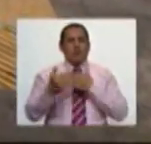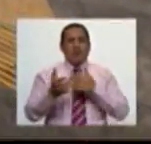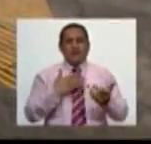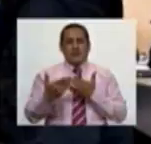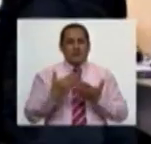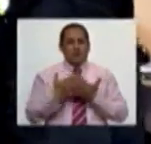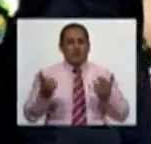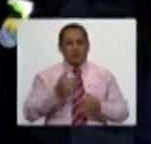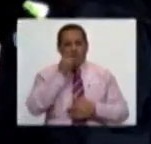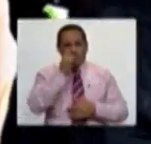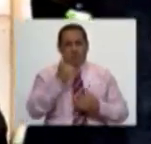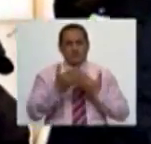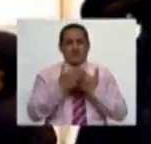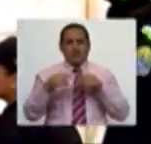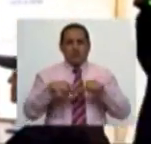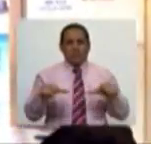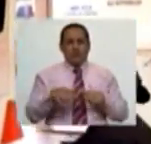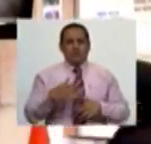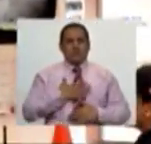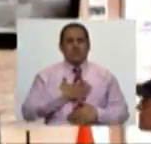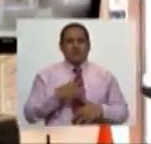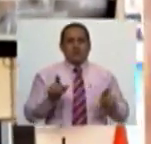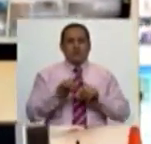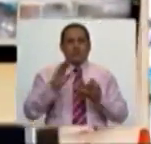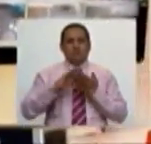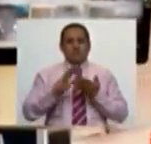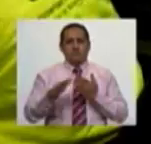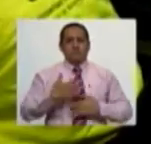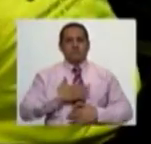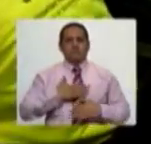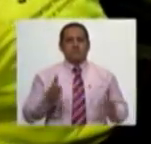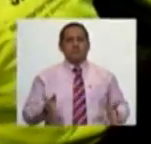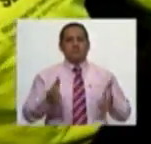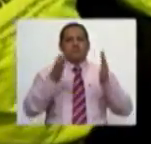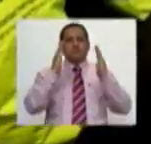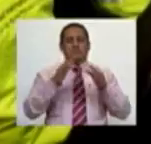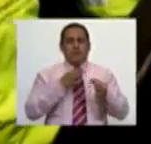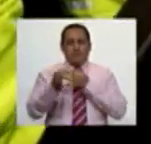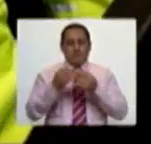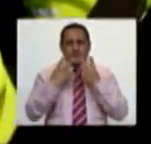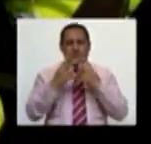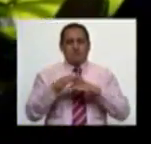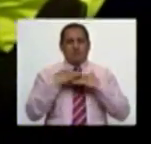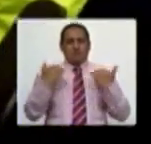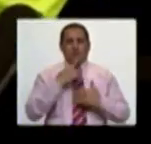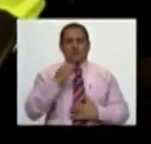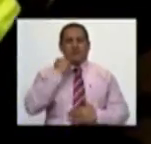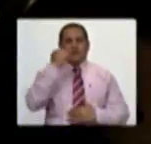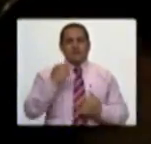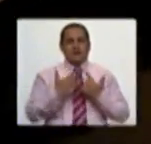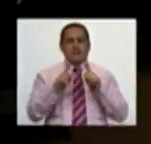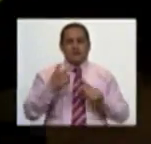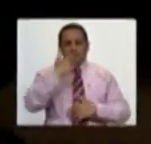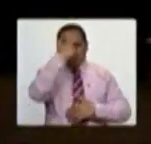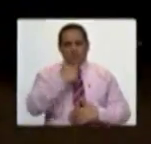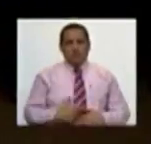de cualquier otro aparato de vigilancia en las áreas comunes, salvo autorización de los propietarios, alegando la vulneración del derecho a